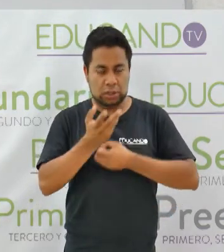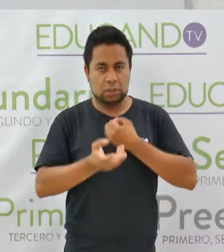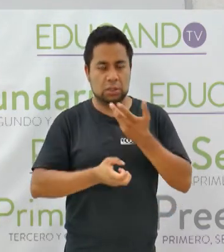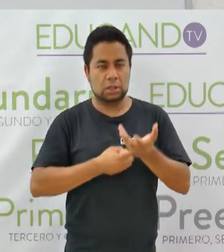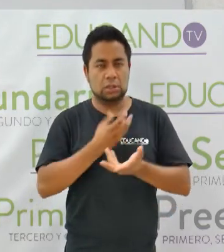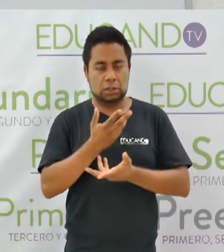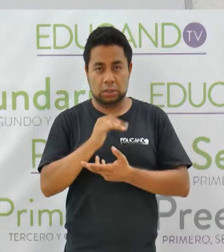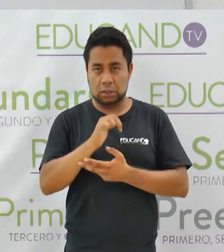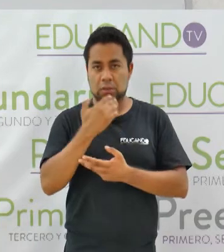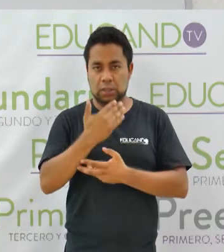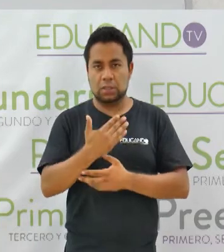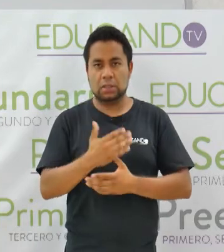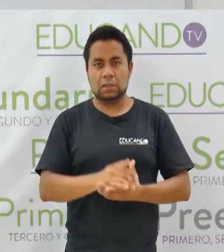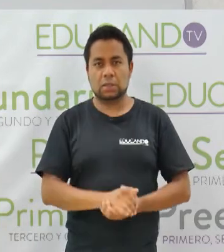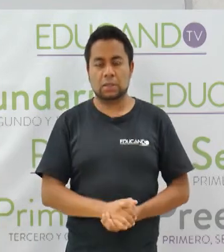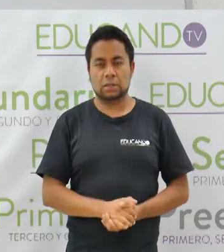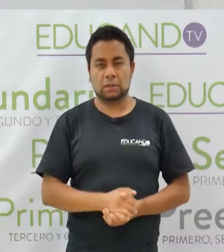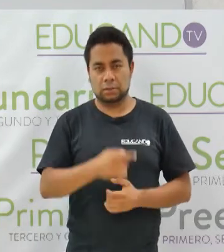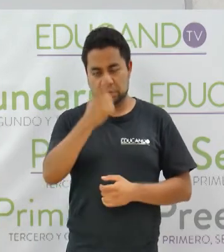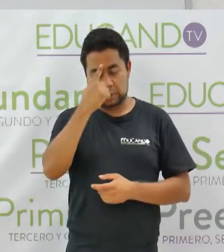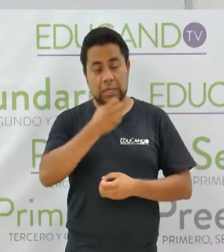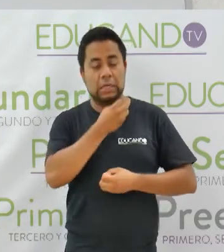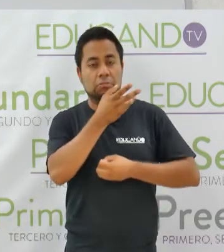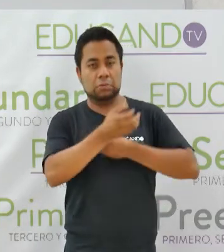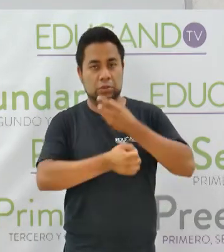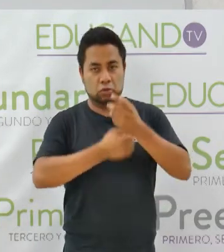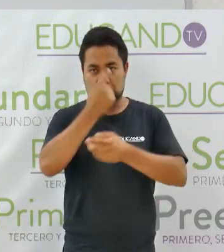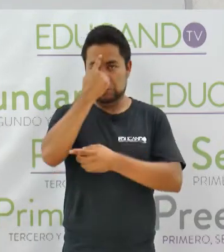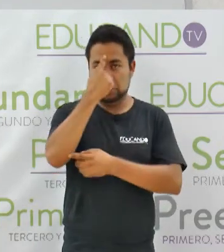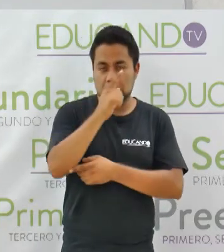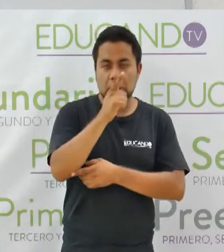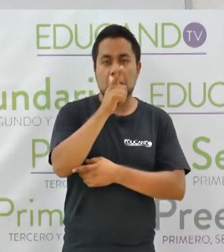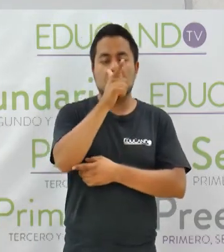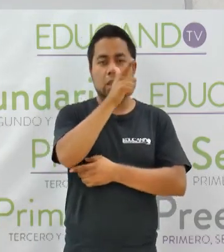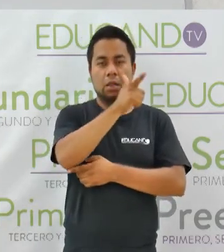expresiones, bien, del lenguaje,